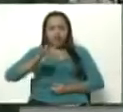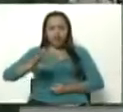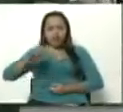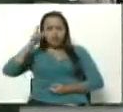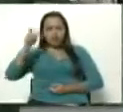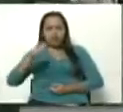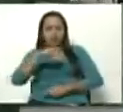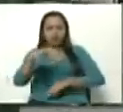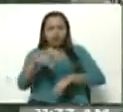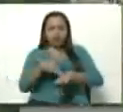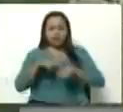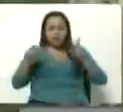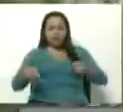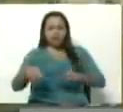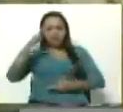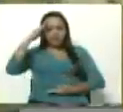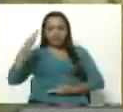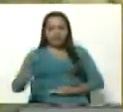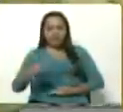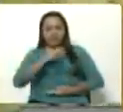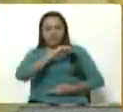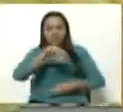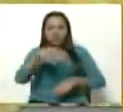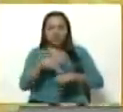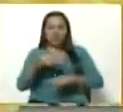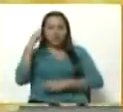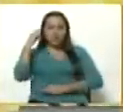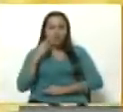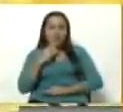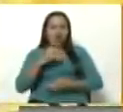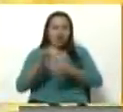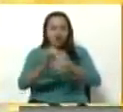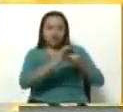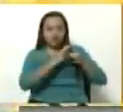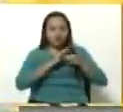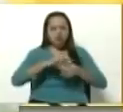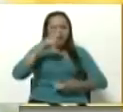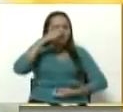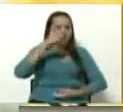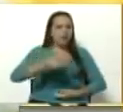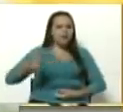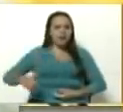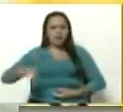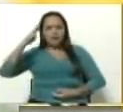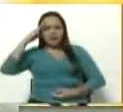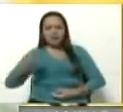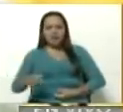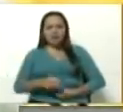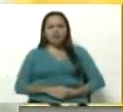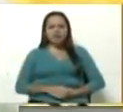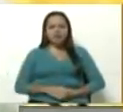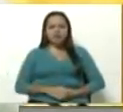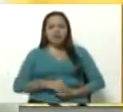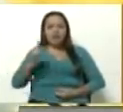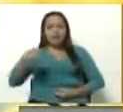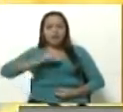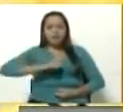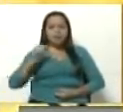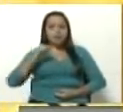a toda nuestra Fuerza Armada Nacional Bolivariana, a la Unión Cívico-Militar, a las fuerzas policiales.